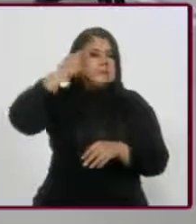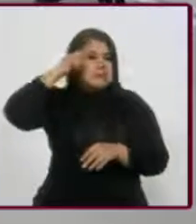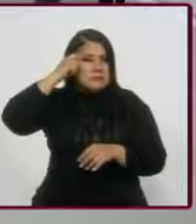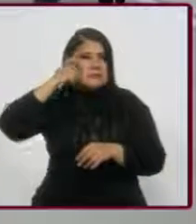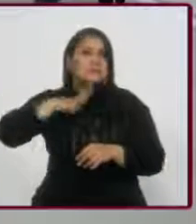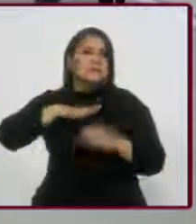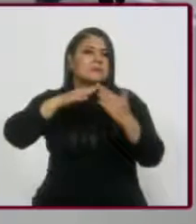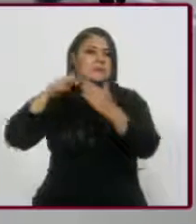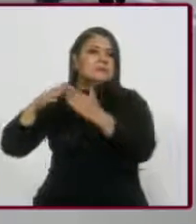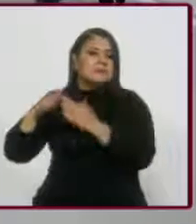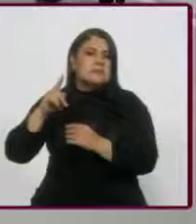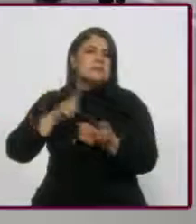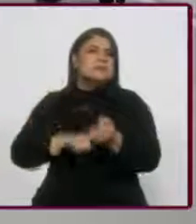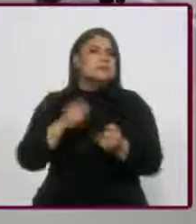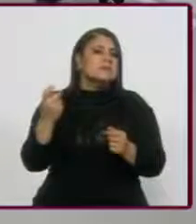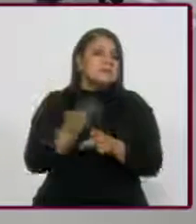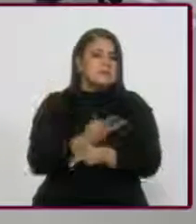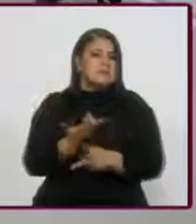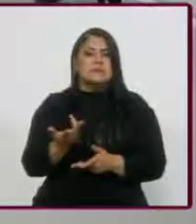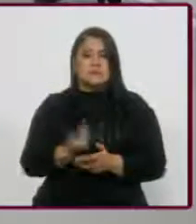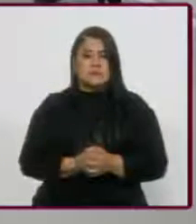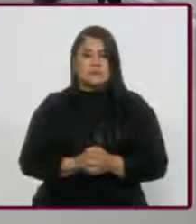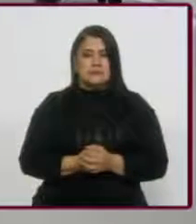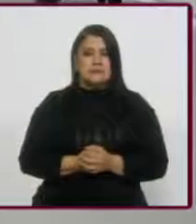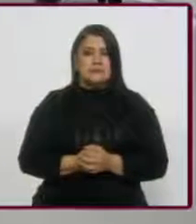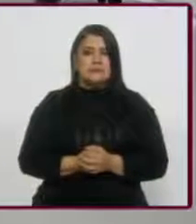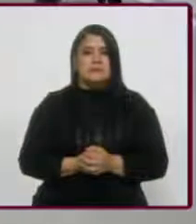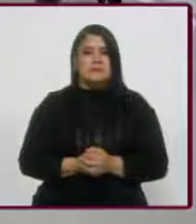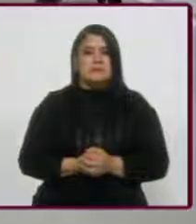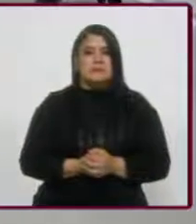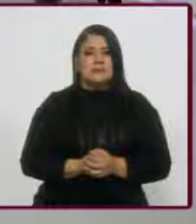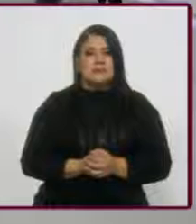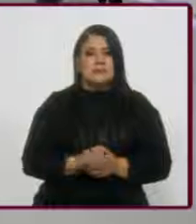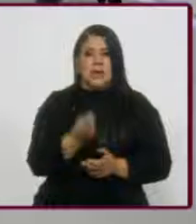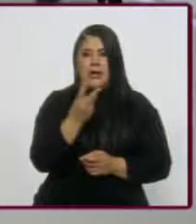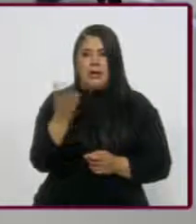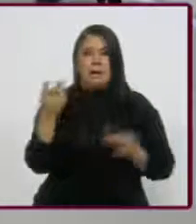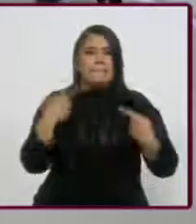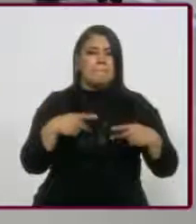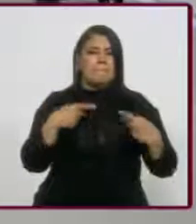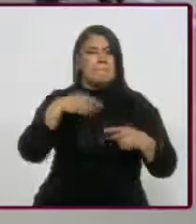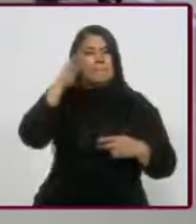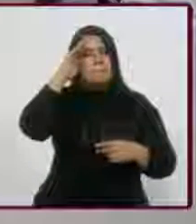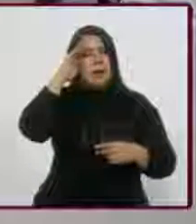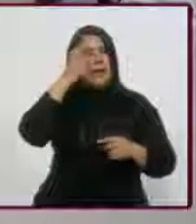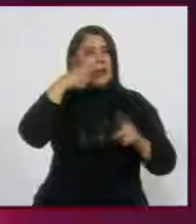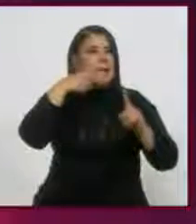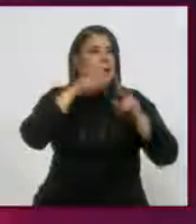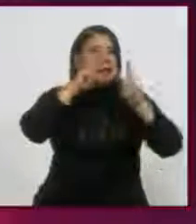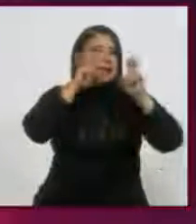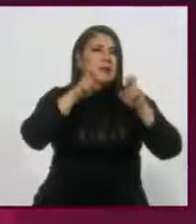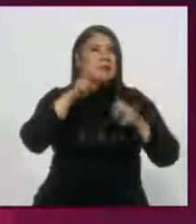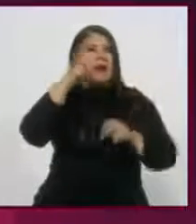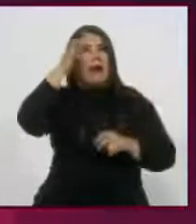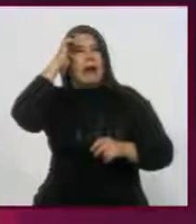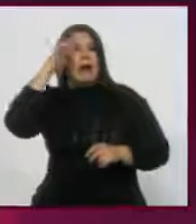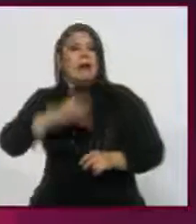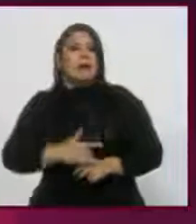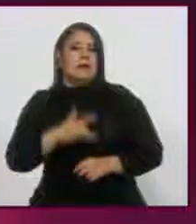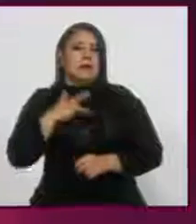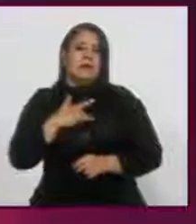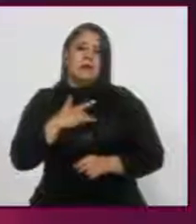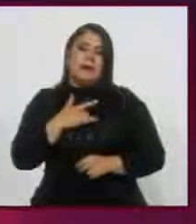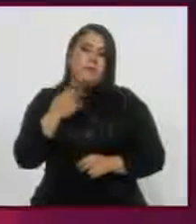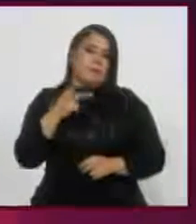país. Yo me atreveré a decir que hay a quien le parece un tema nostálgico, pero en esto, por lo menos, creo que sigue